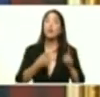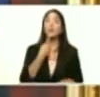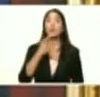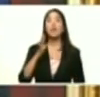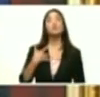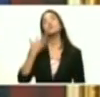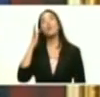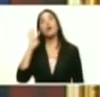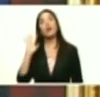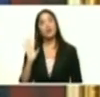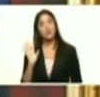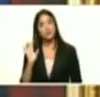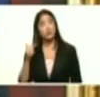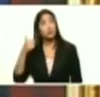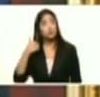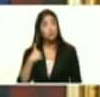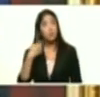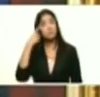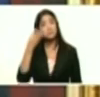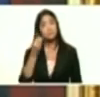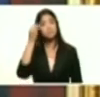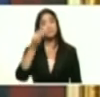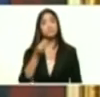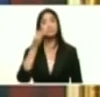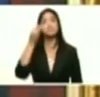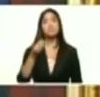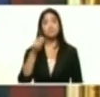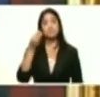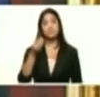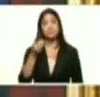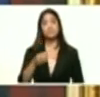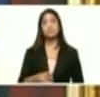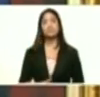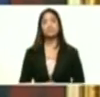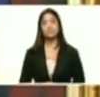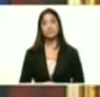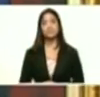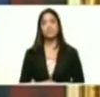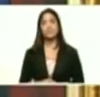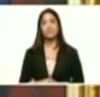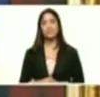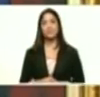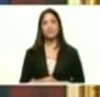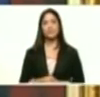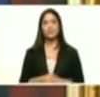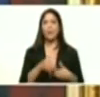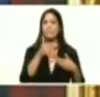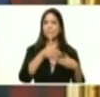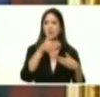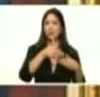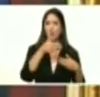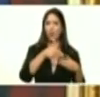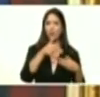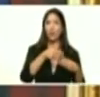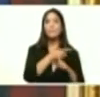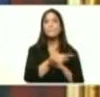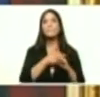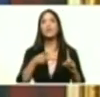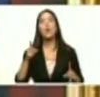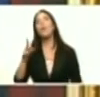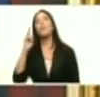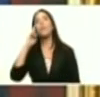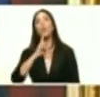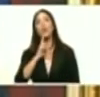Yo creo que... Hoy creo más en eso. Que más que por nuestro petróleo, es por Bolívar,